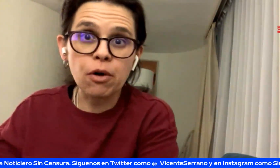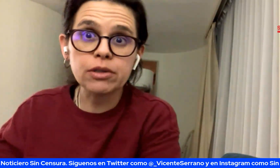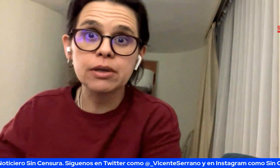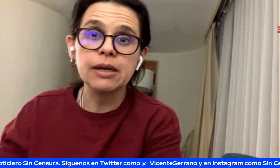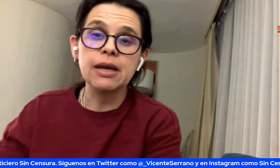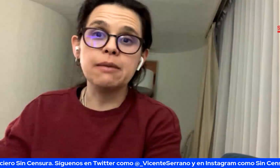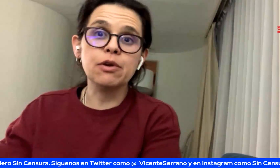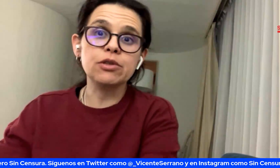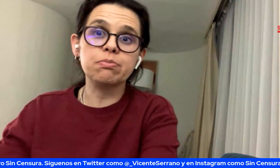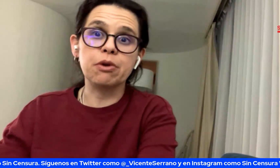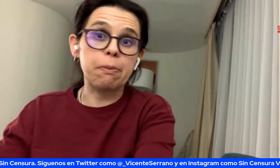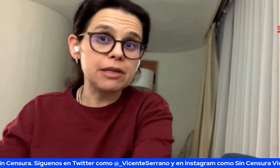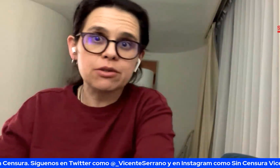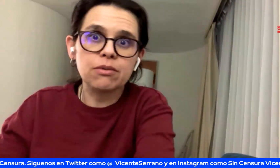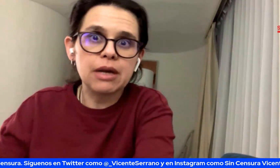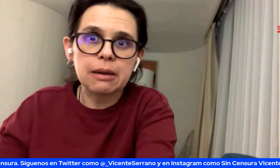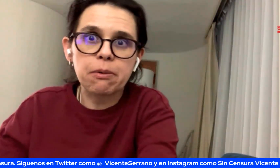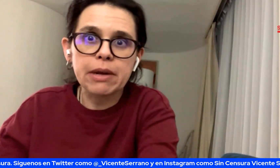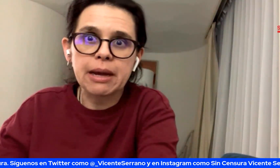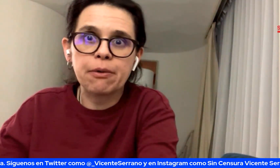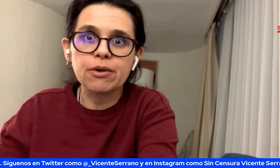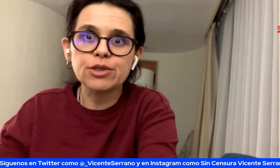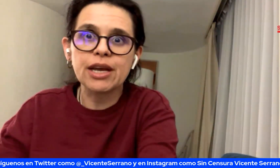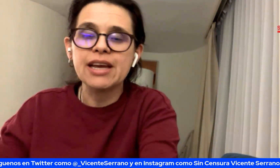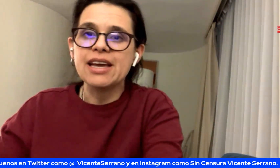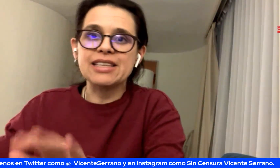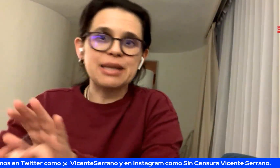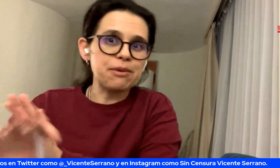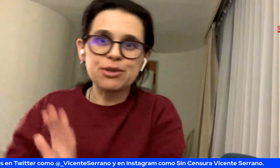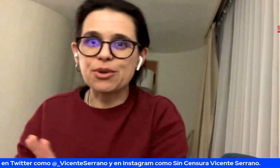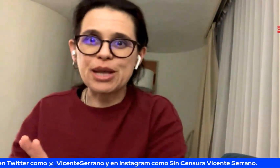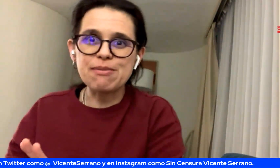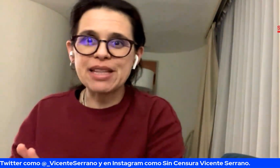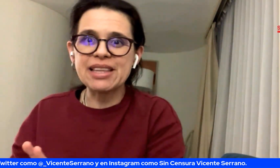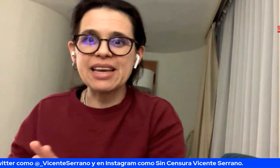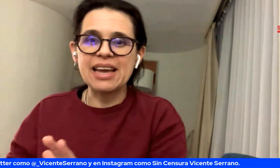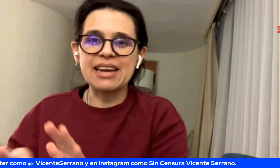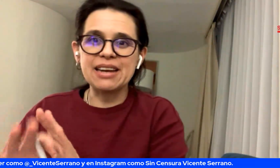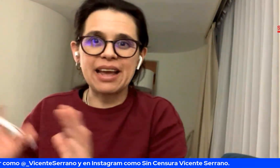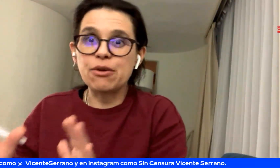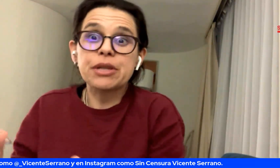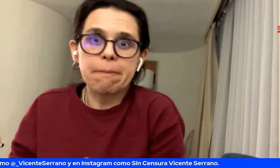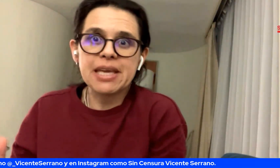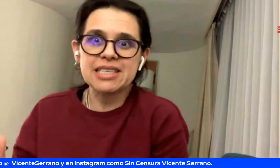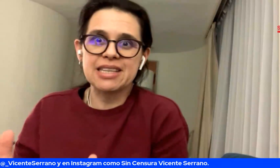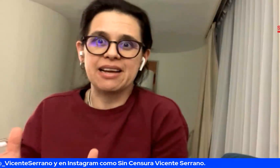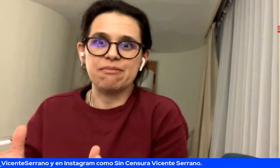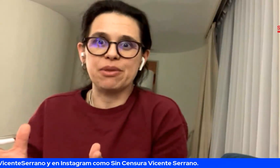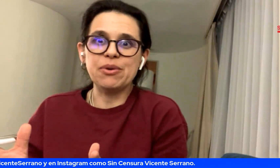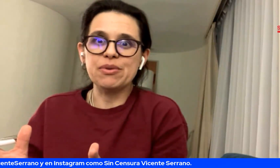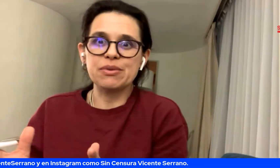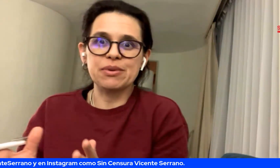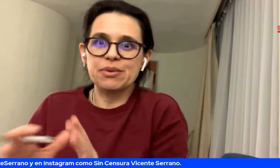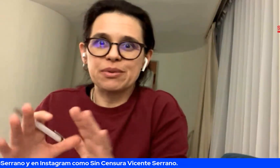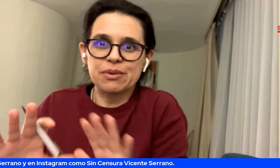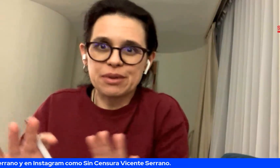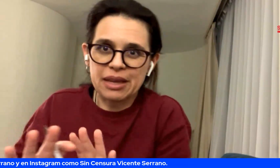el amor. Hemos propuesto una república amorosa. Estamos totalmente en otra pista,